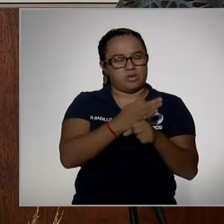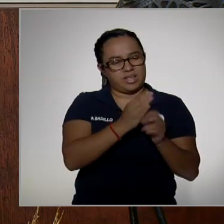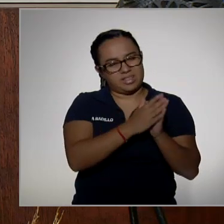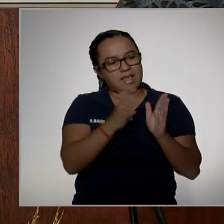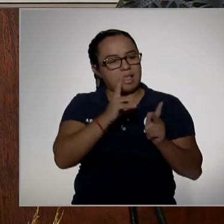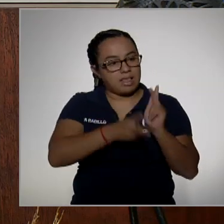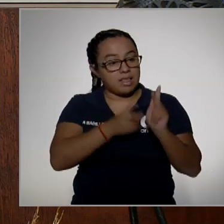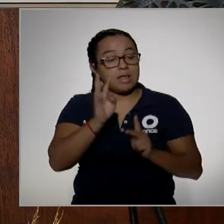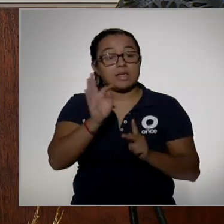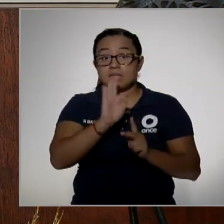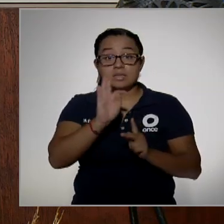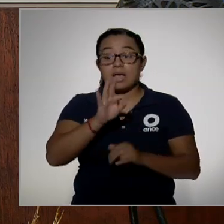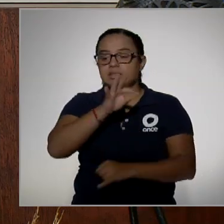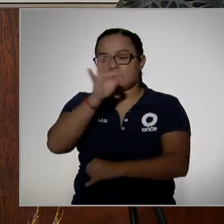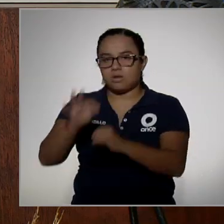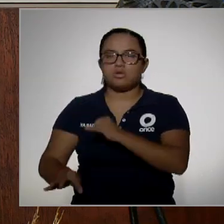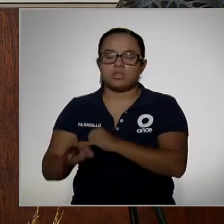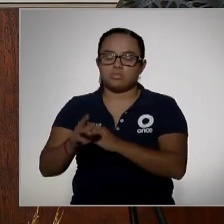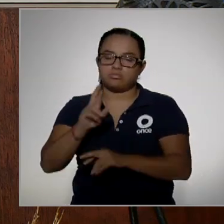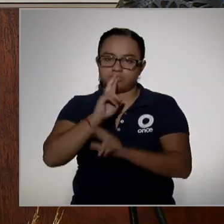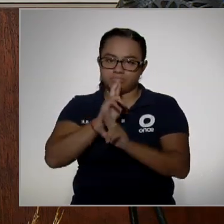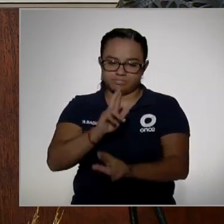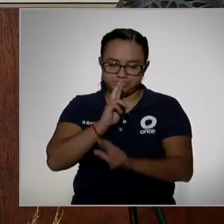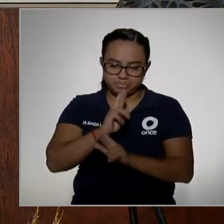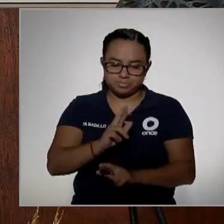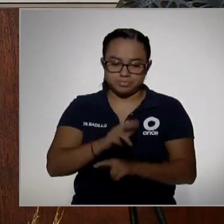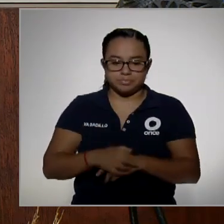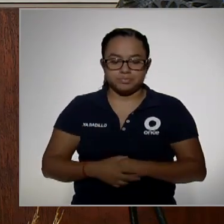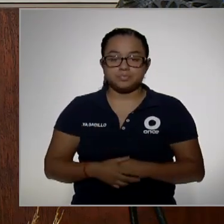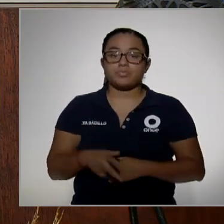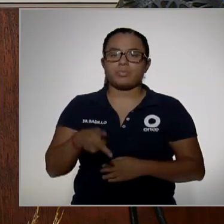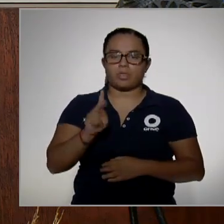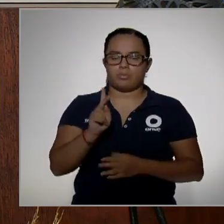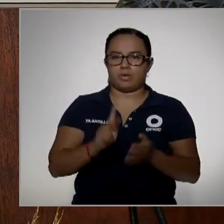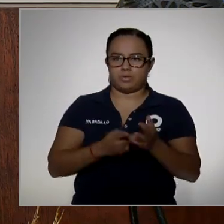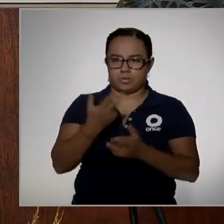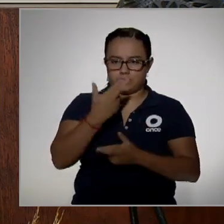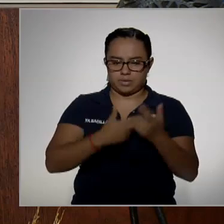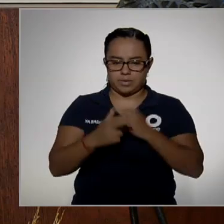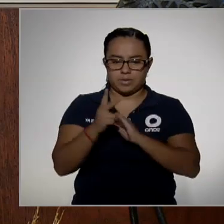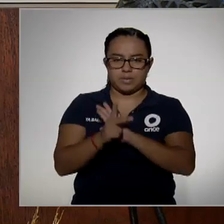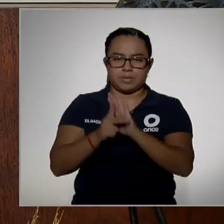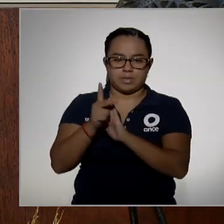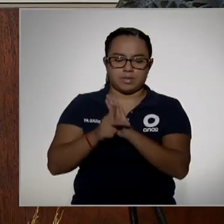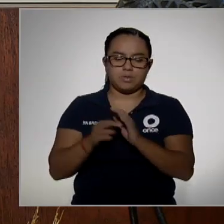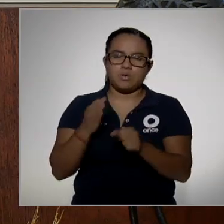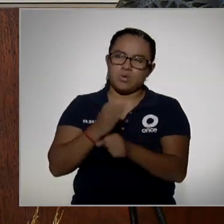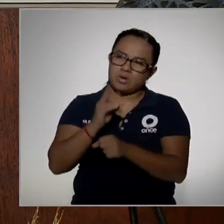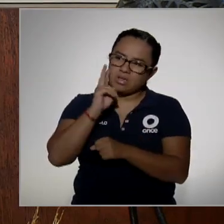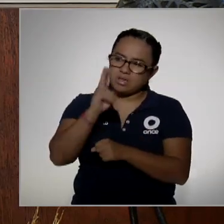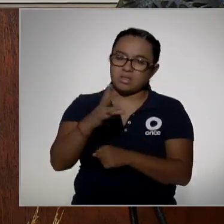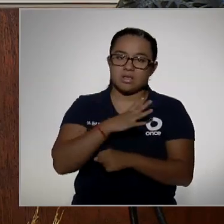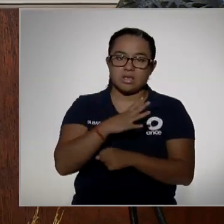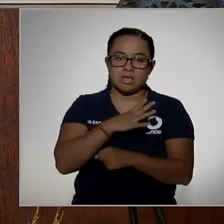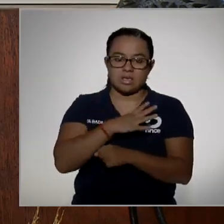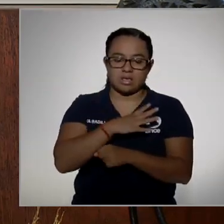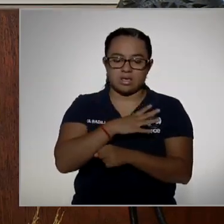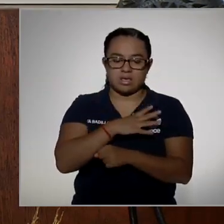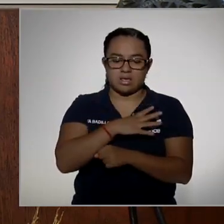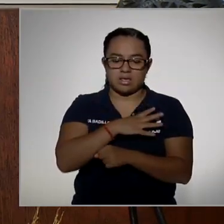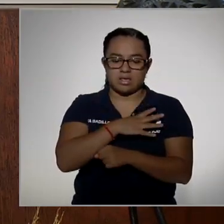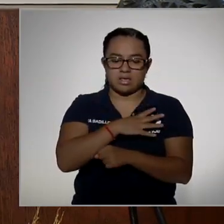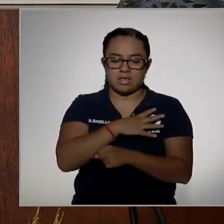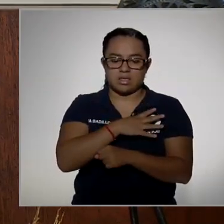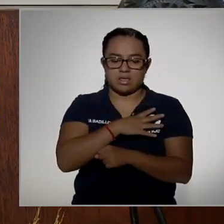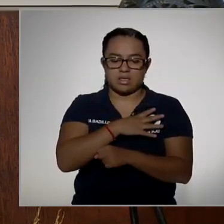comentando los doctores van a salir al final porque ya se las van a contestar pero entonces regresamos a la cápsula acabamos de ver que hay un gran tipo de